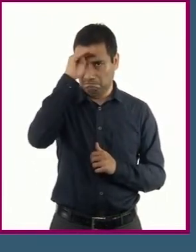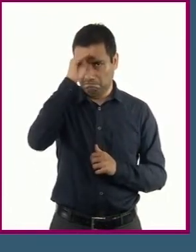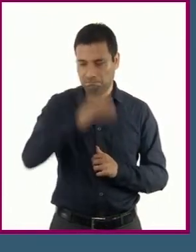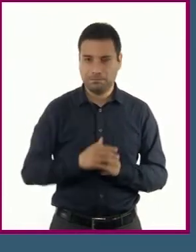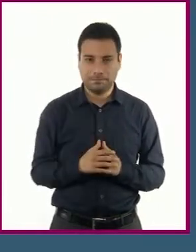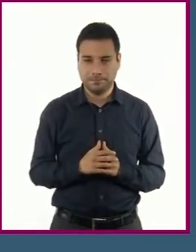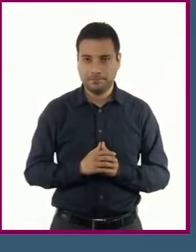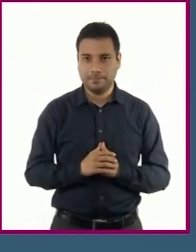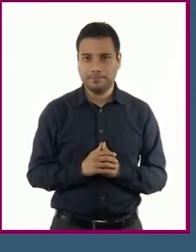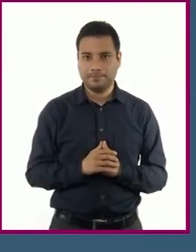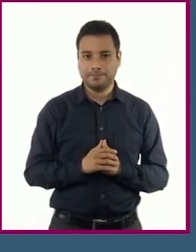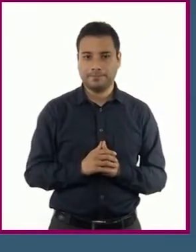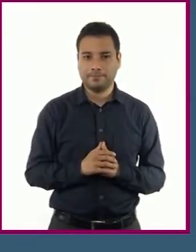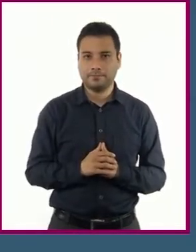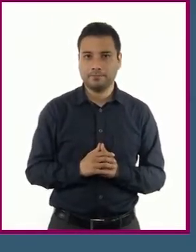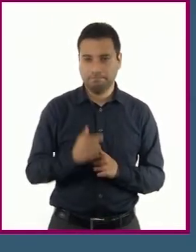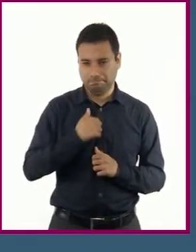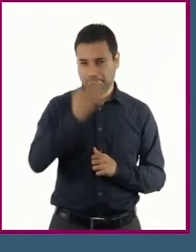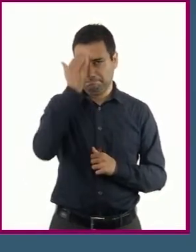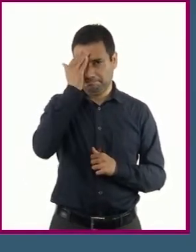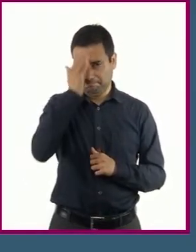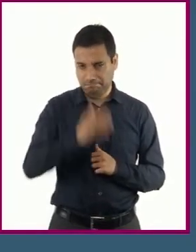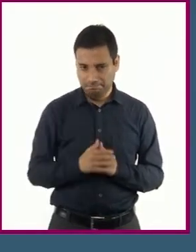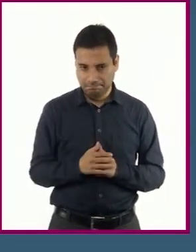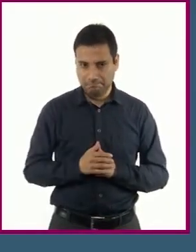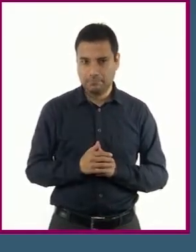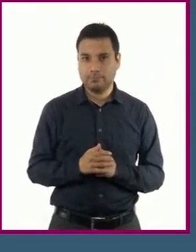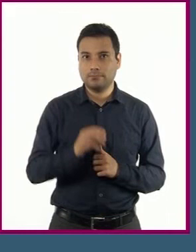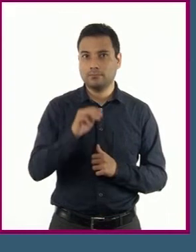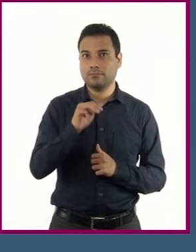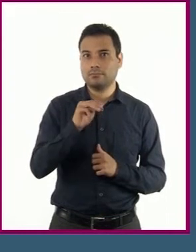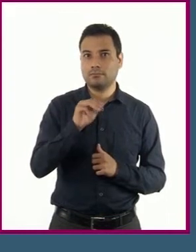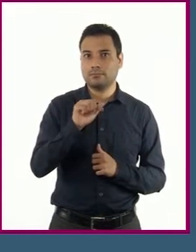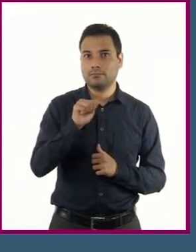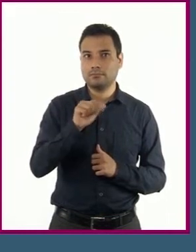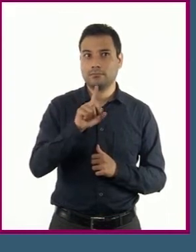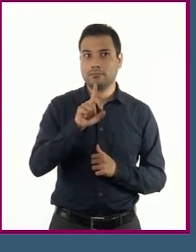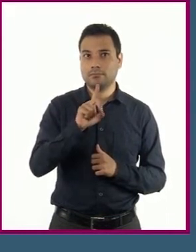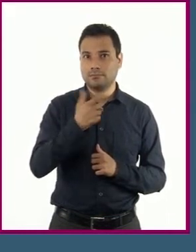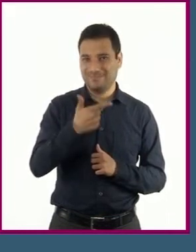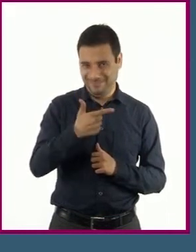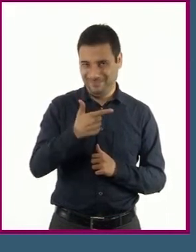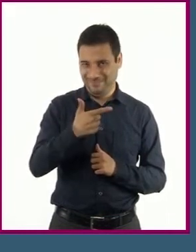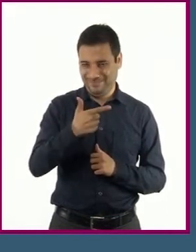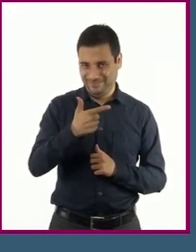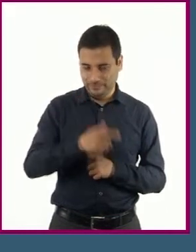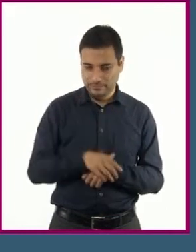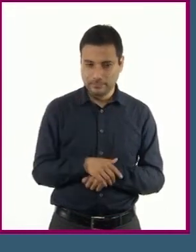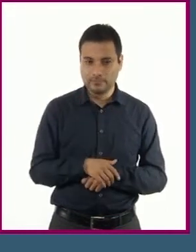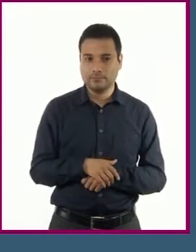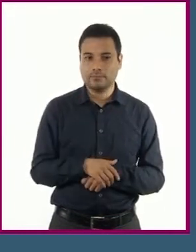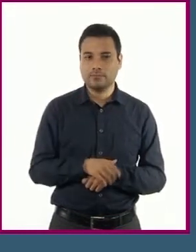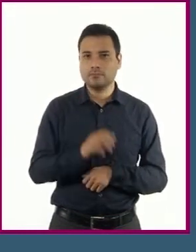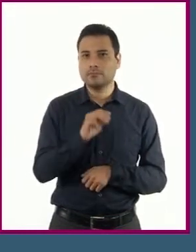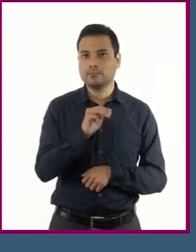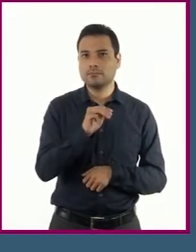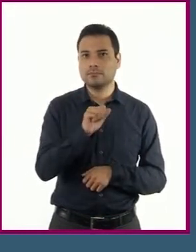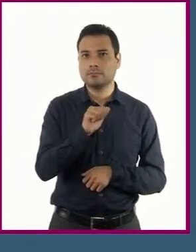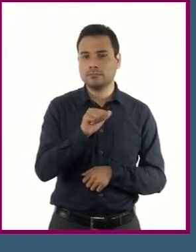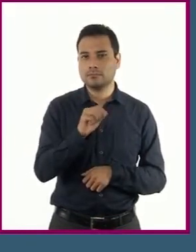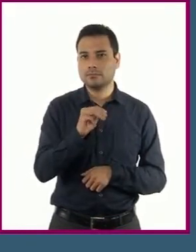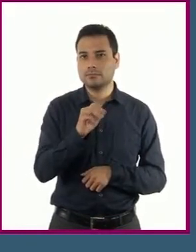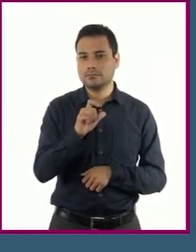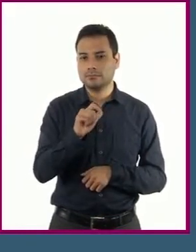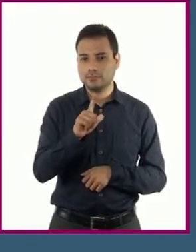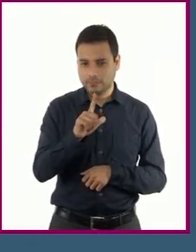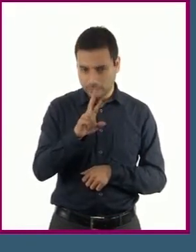situación. Datos conocidos. Masa, 30 gramos de calcio. Masa molar del calcio,